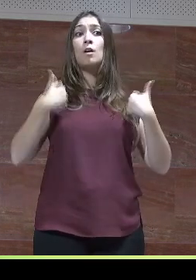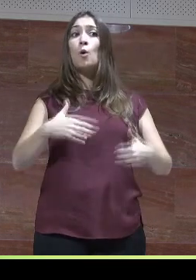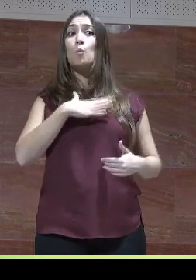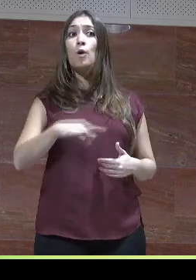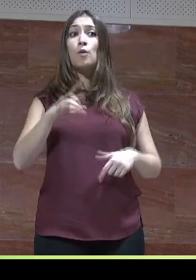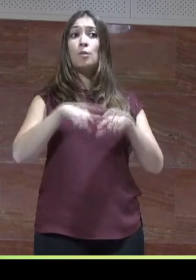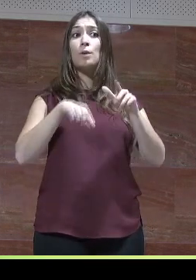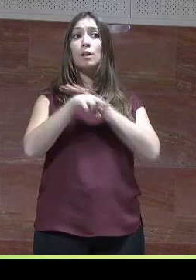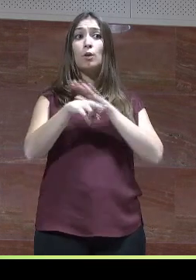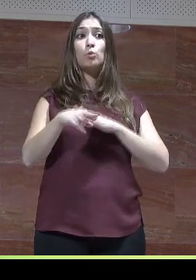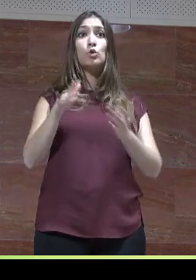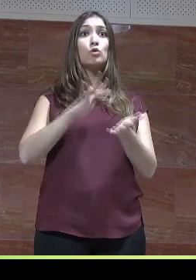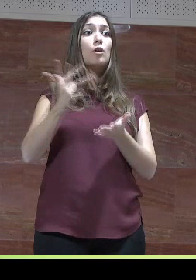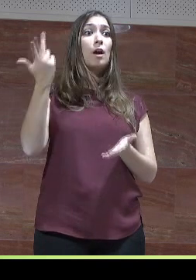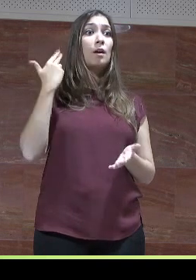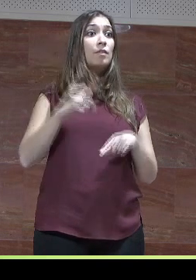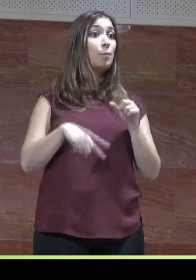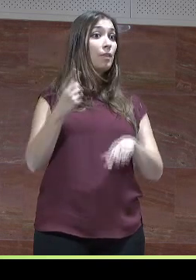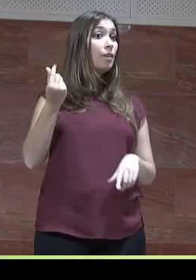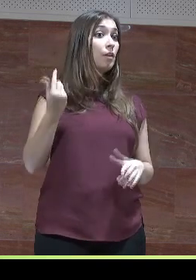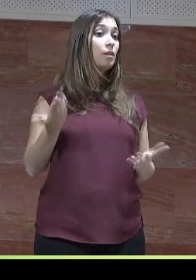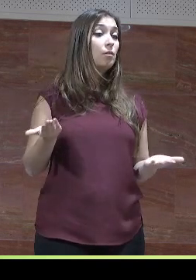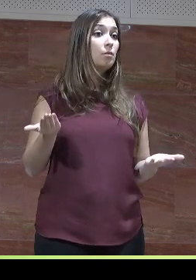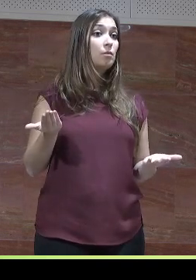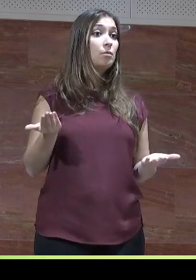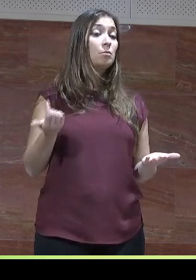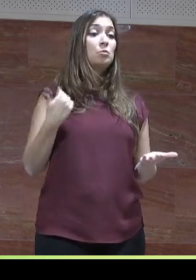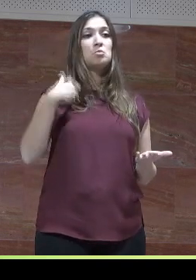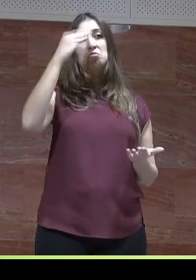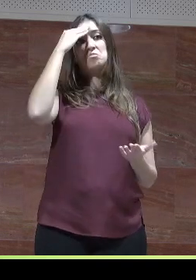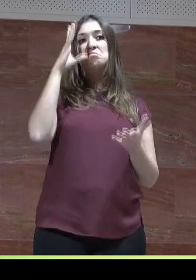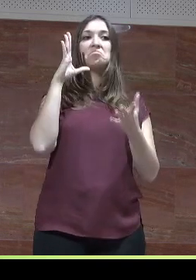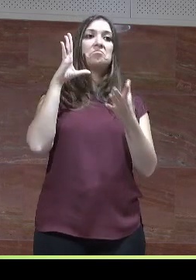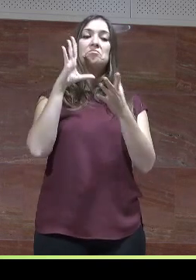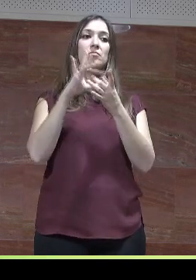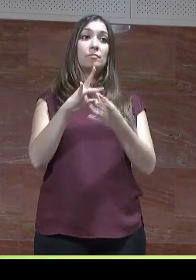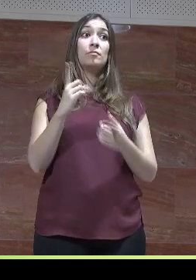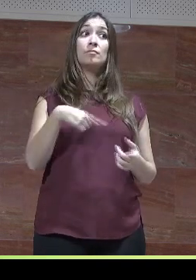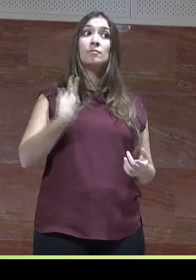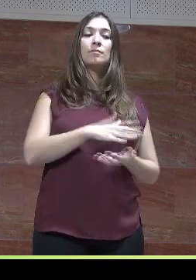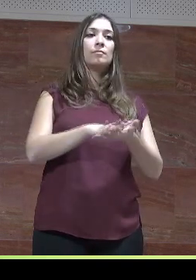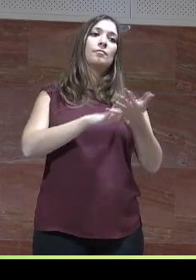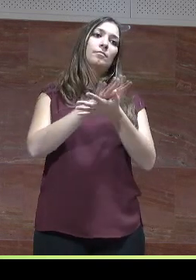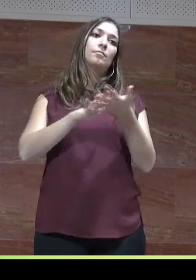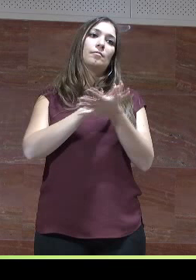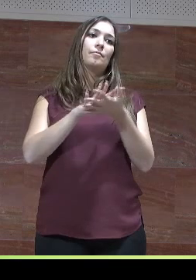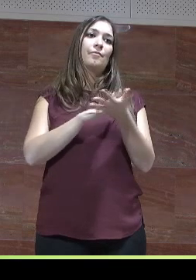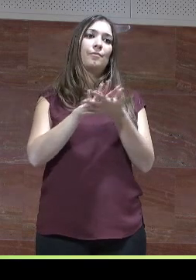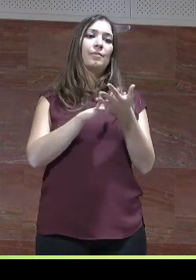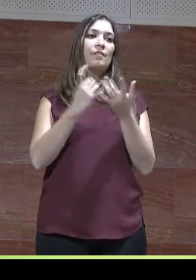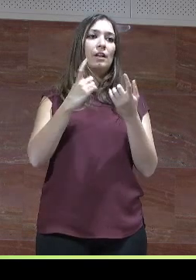persona pueda tener cuando llegue a su jubilación? Yo creo que en este sentido estamos hablando de que tenemos